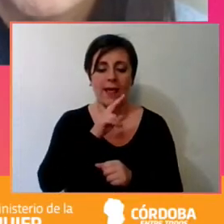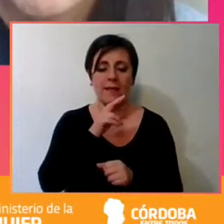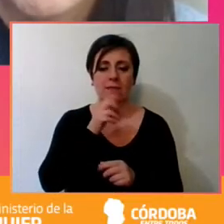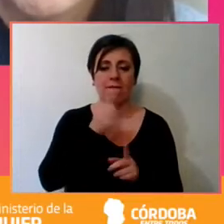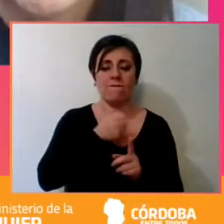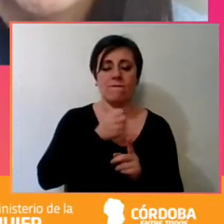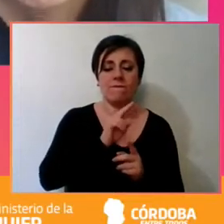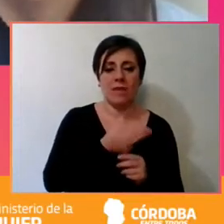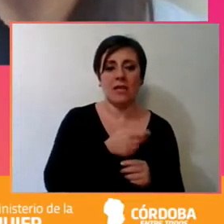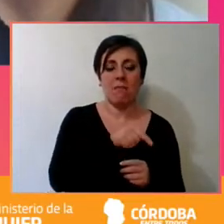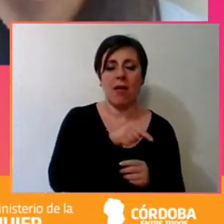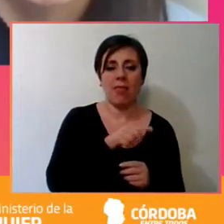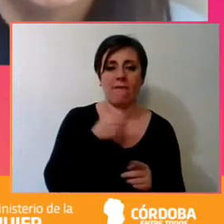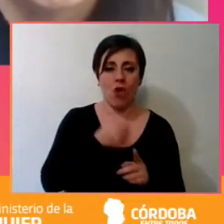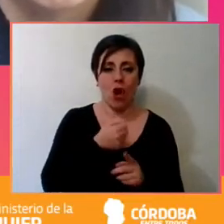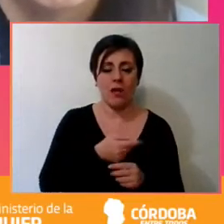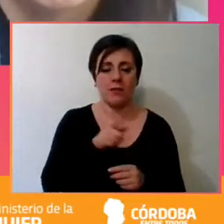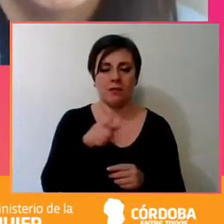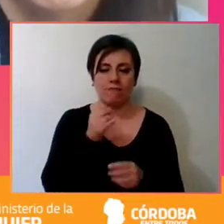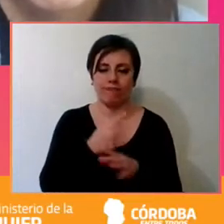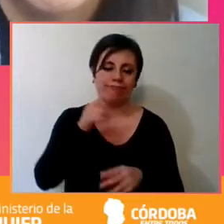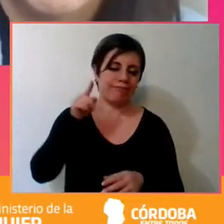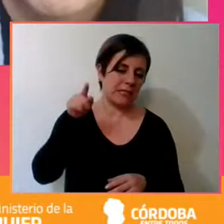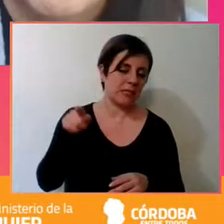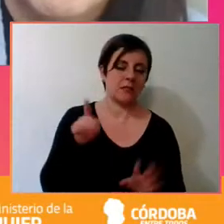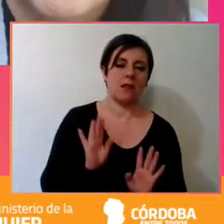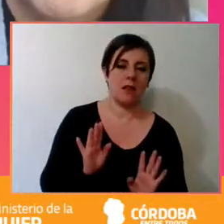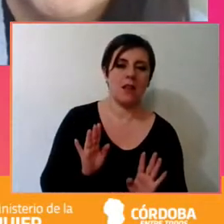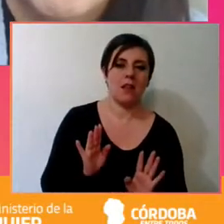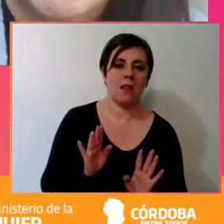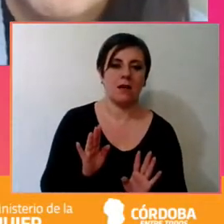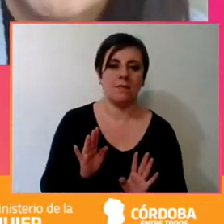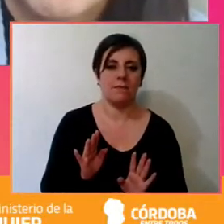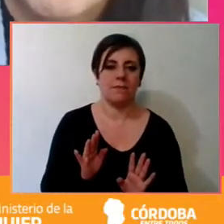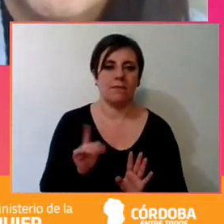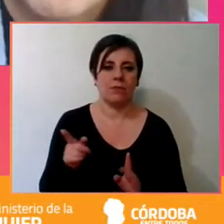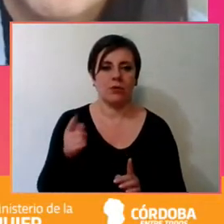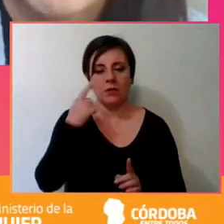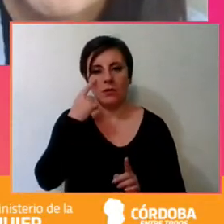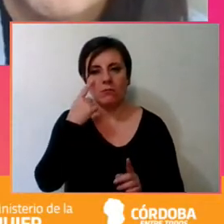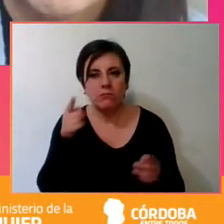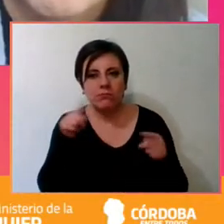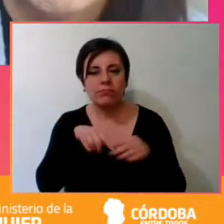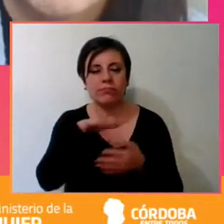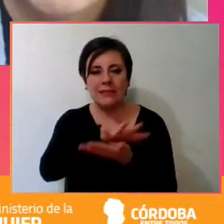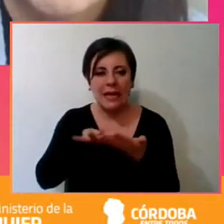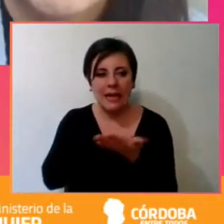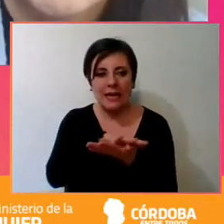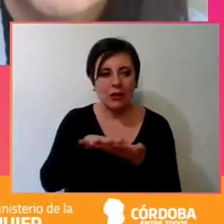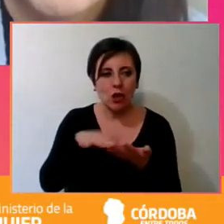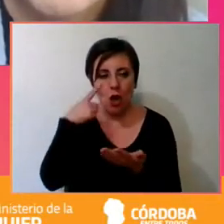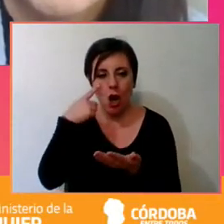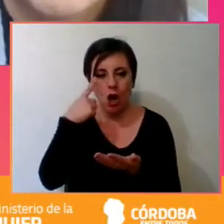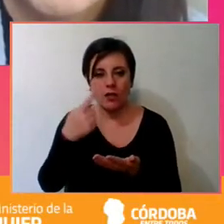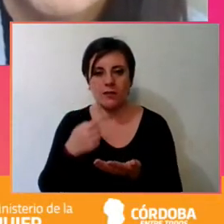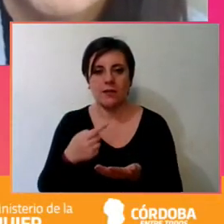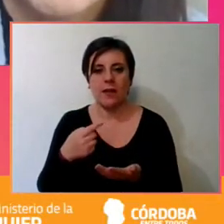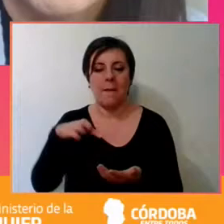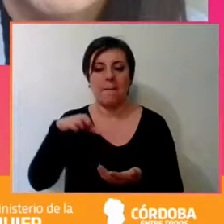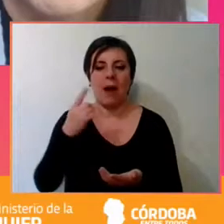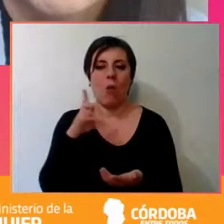característica particular, eso la distingue por haber convivido en el territorio. Paula tiene esa